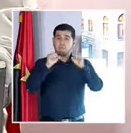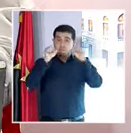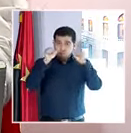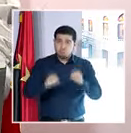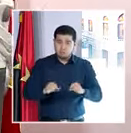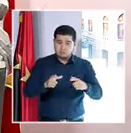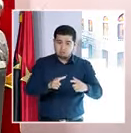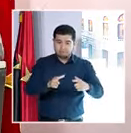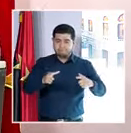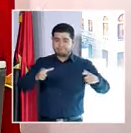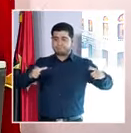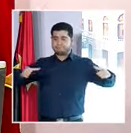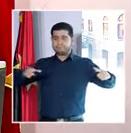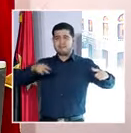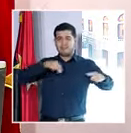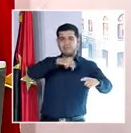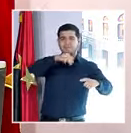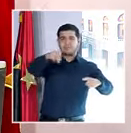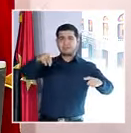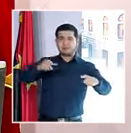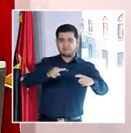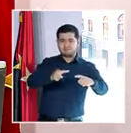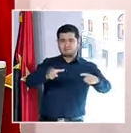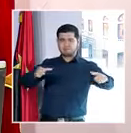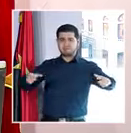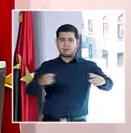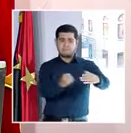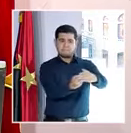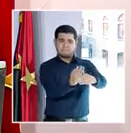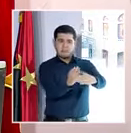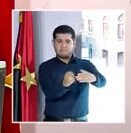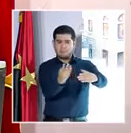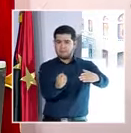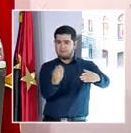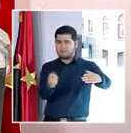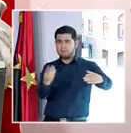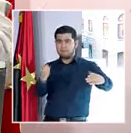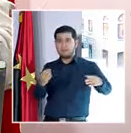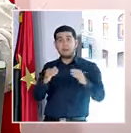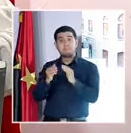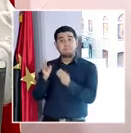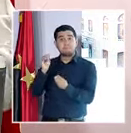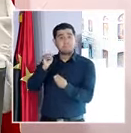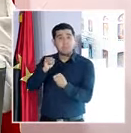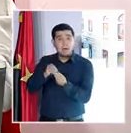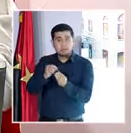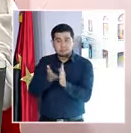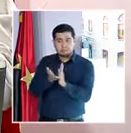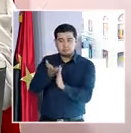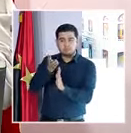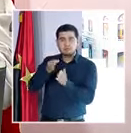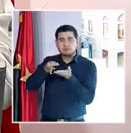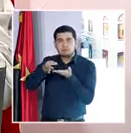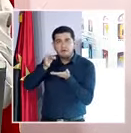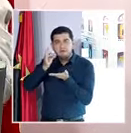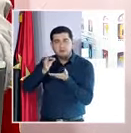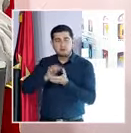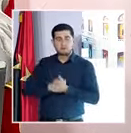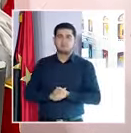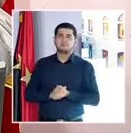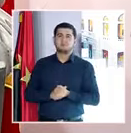adicionales y la siembra de 1.409 hectáreas. De la misma manera,